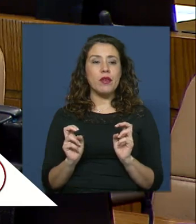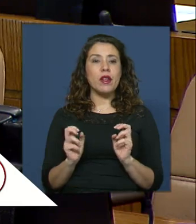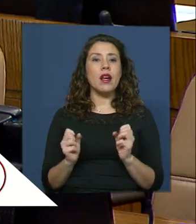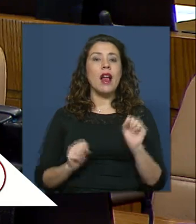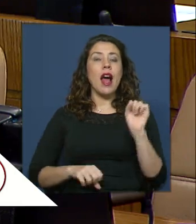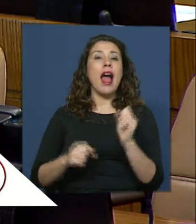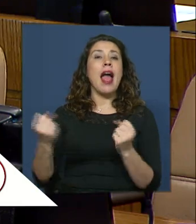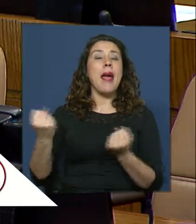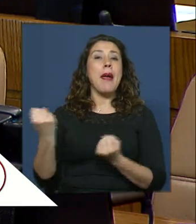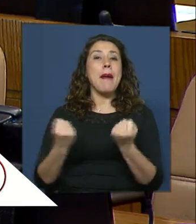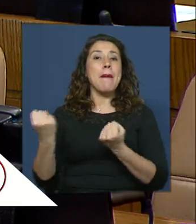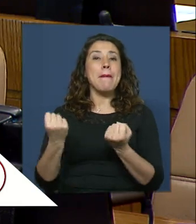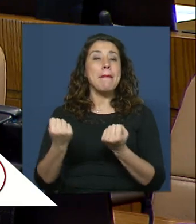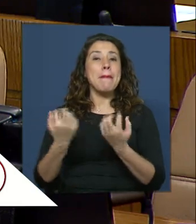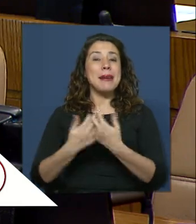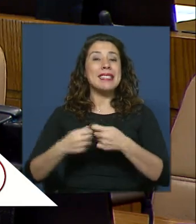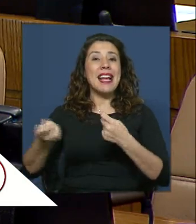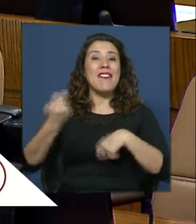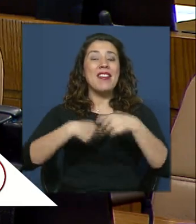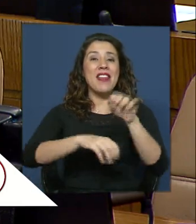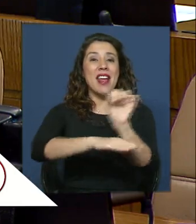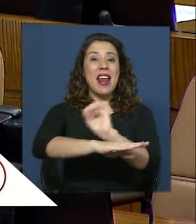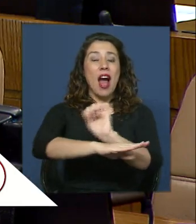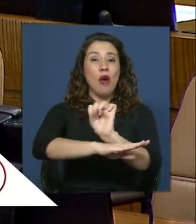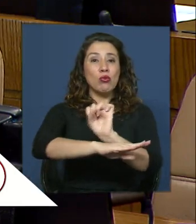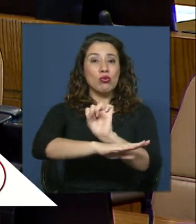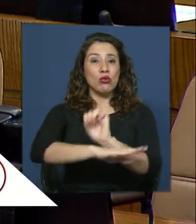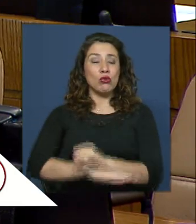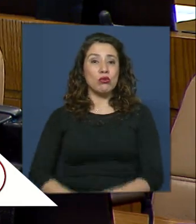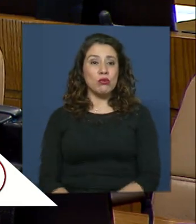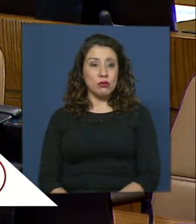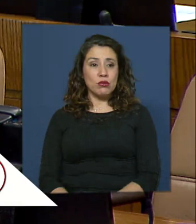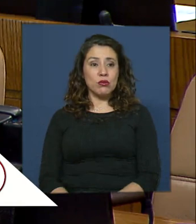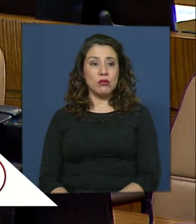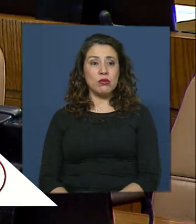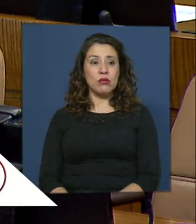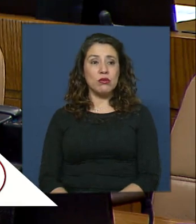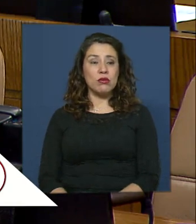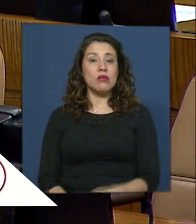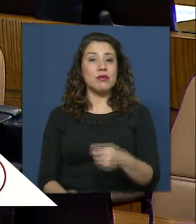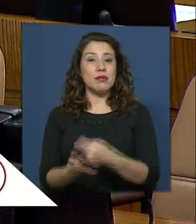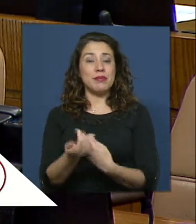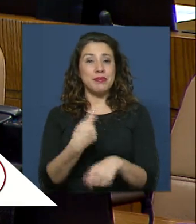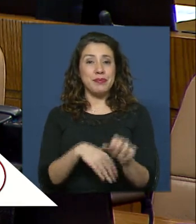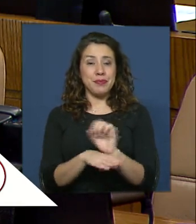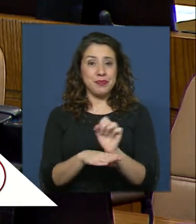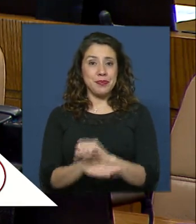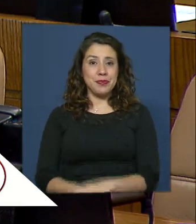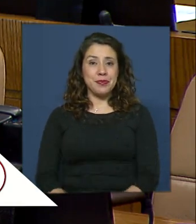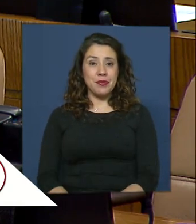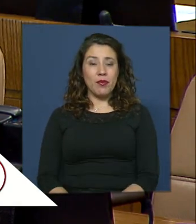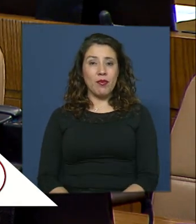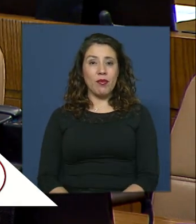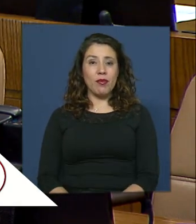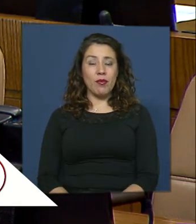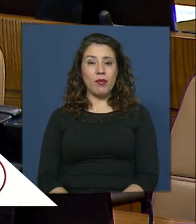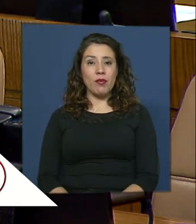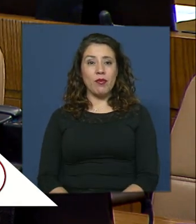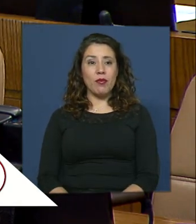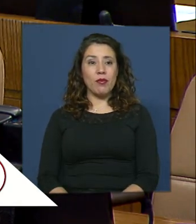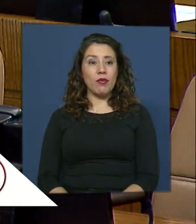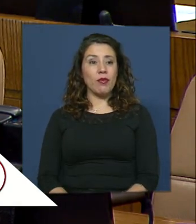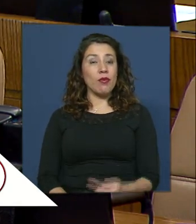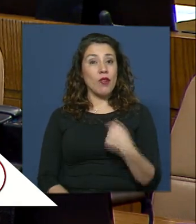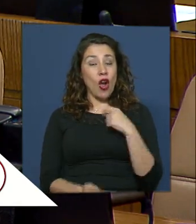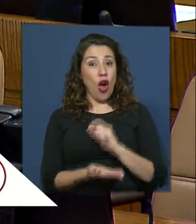automotoras, aquellas entidades que se dedican obviamente a la compra y venta de vehículos. He